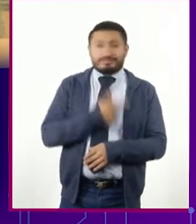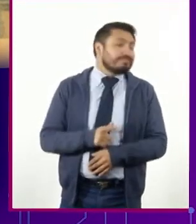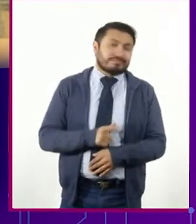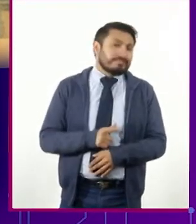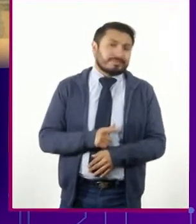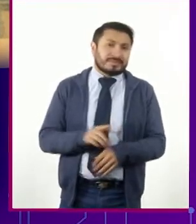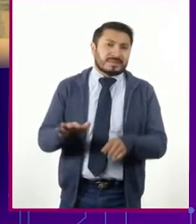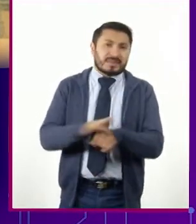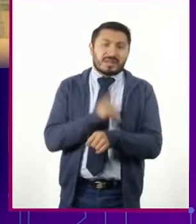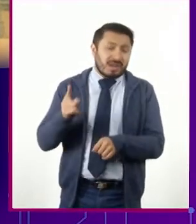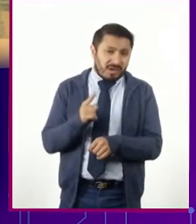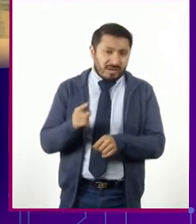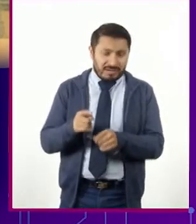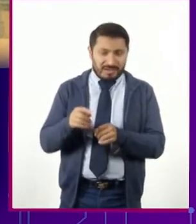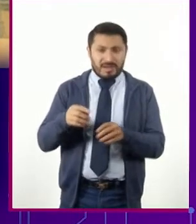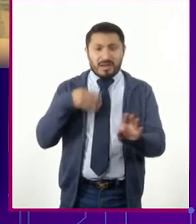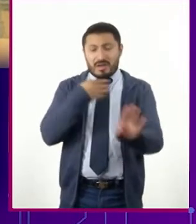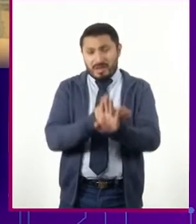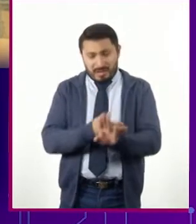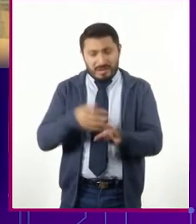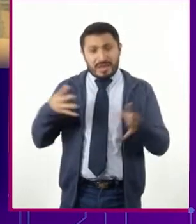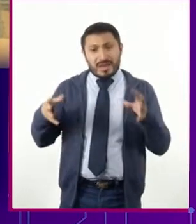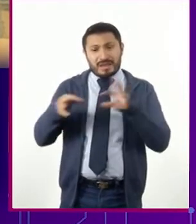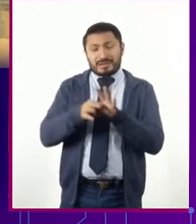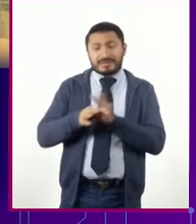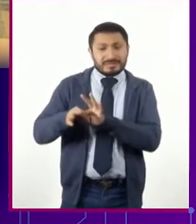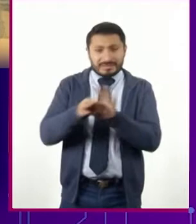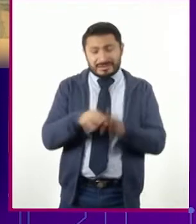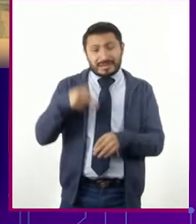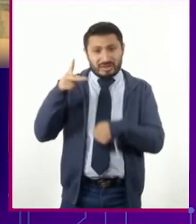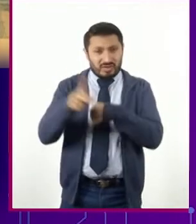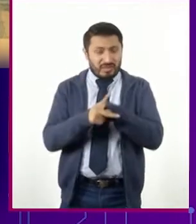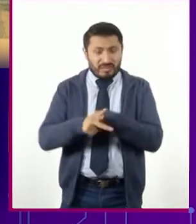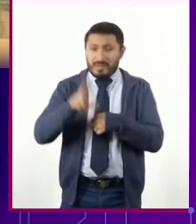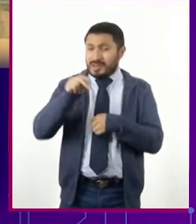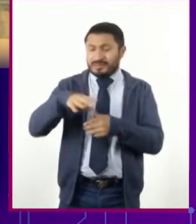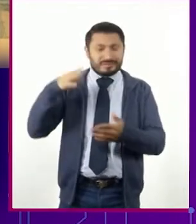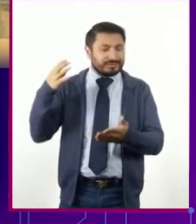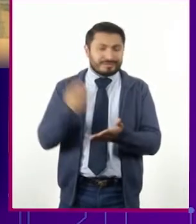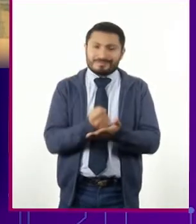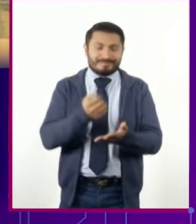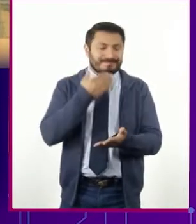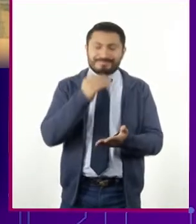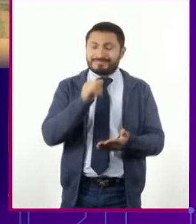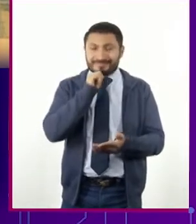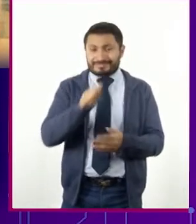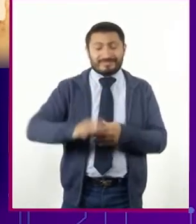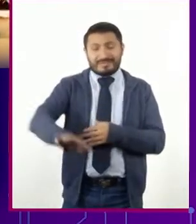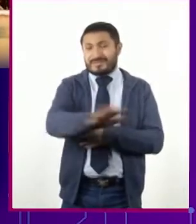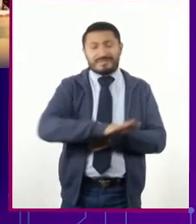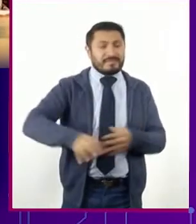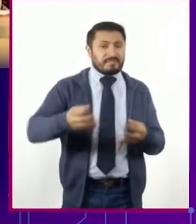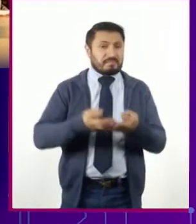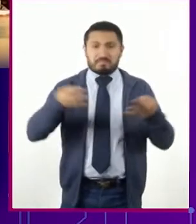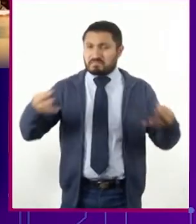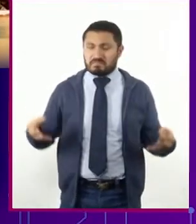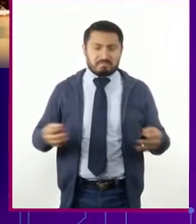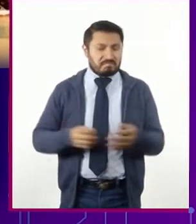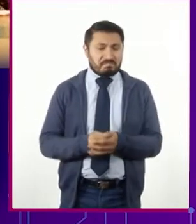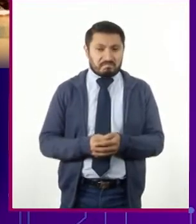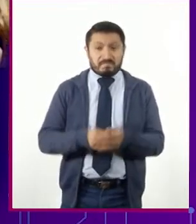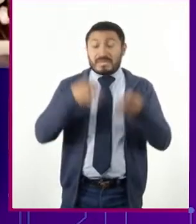a pesar de haber combatido al lado de los aliados, su país no obtuvo la recompensa territorial esperada.